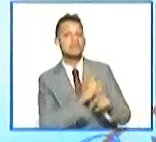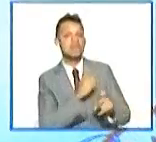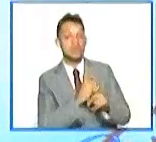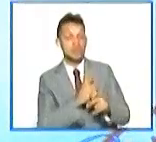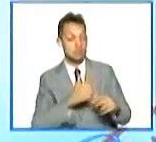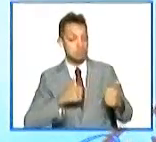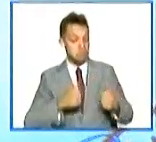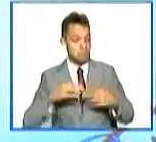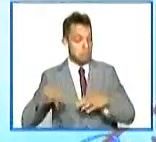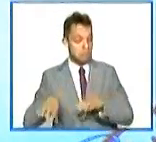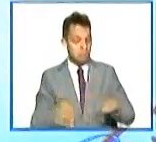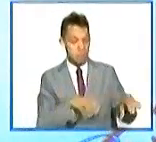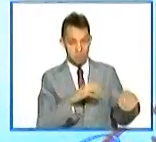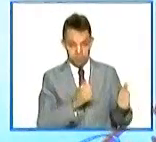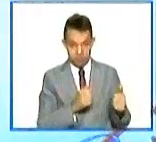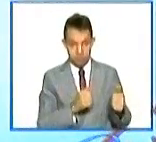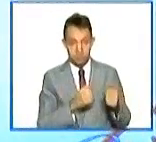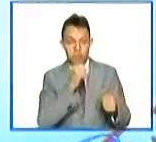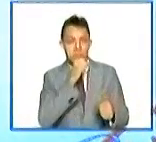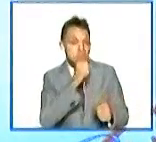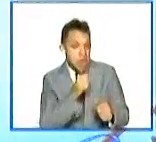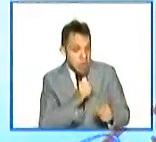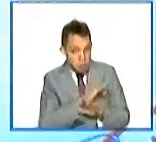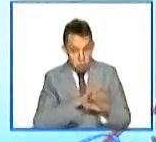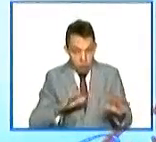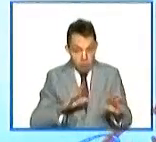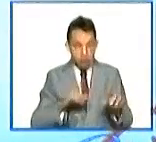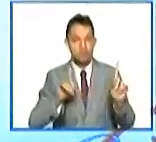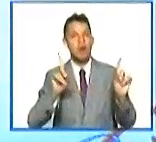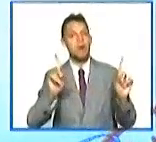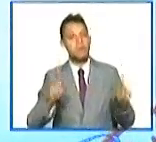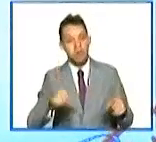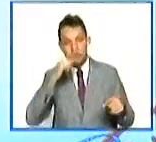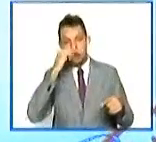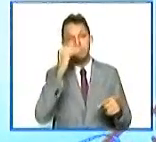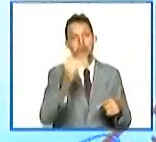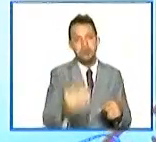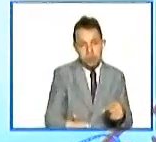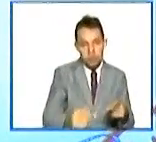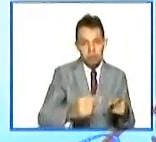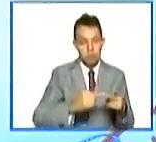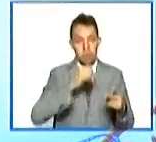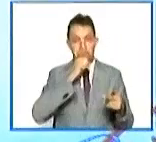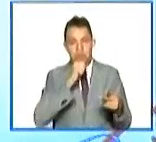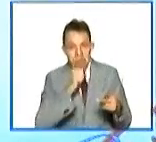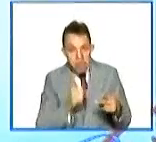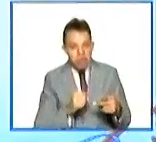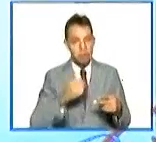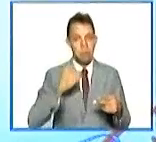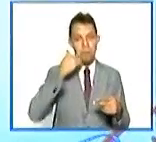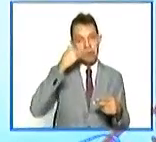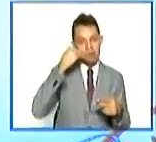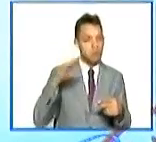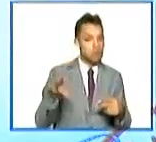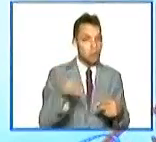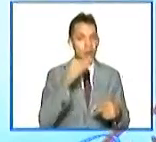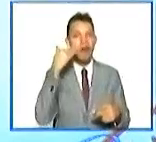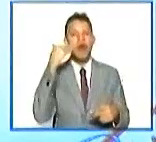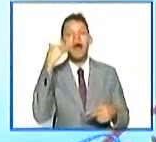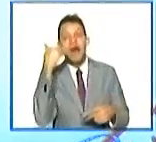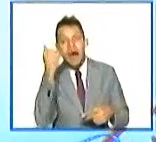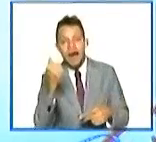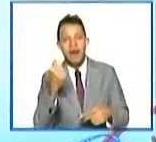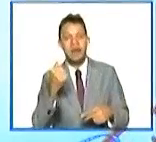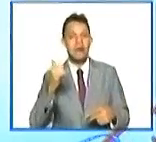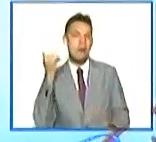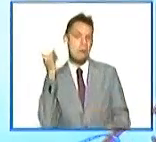bienestar. No es solamente adultos mayores, pueden ser niños también. Sí, los niños, las mujeres víctimas de la